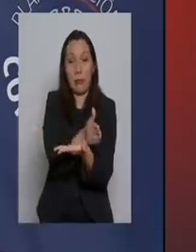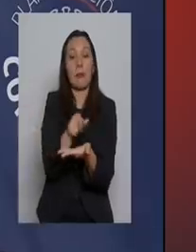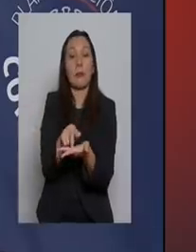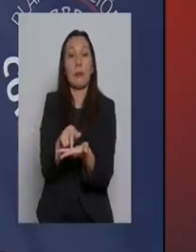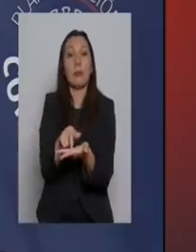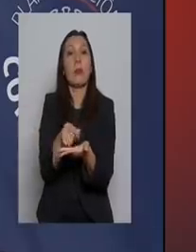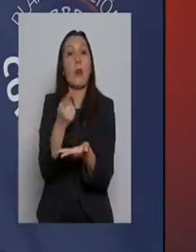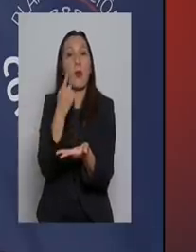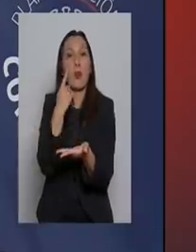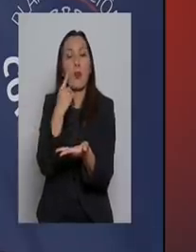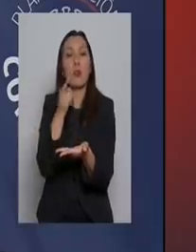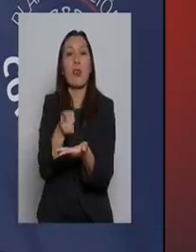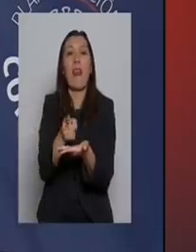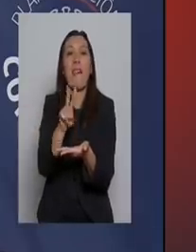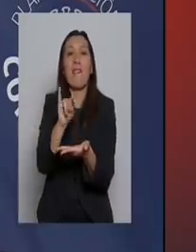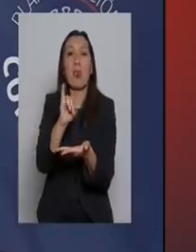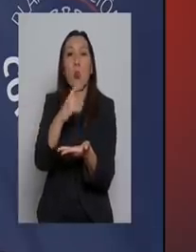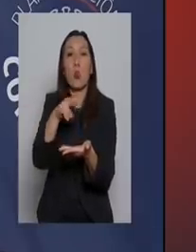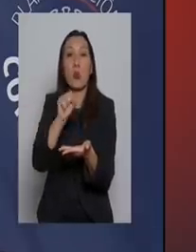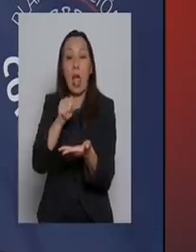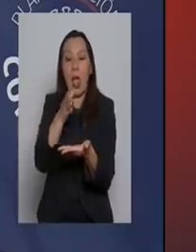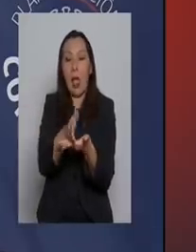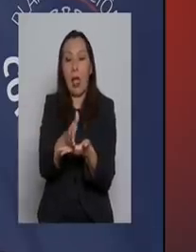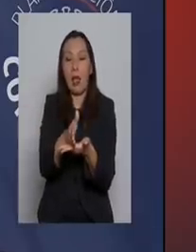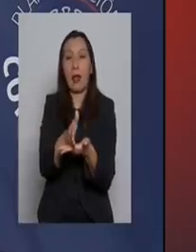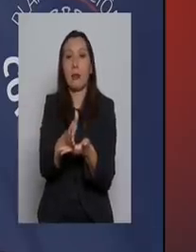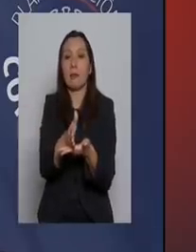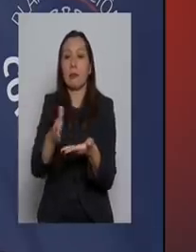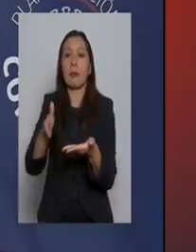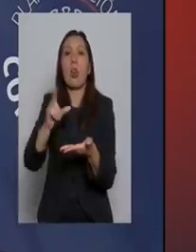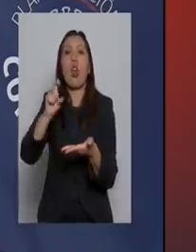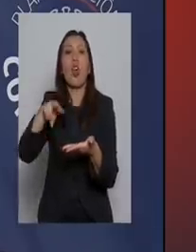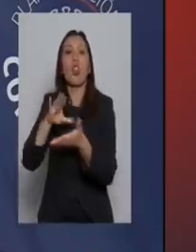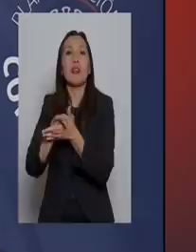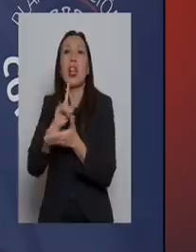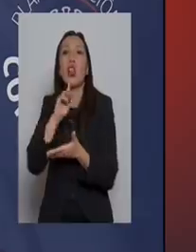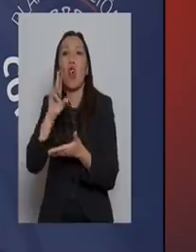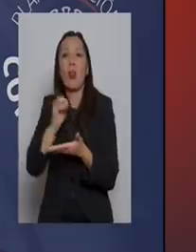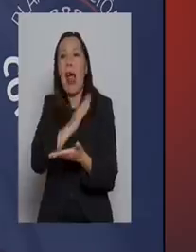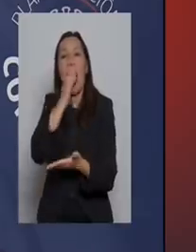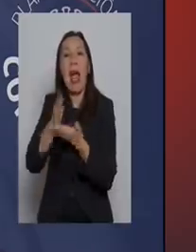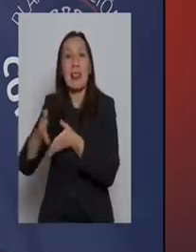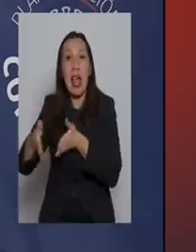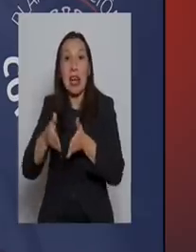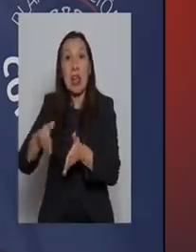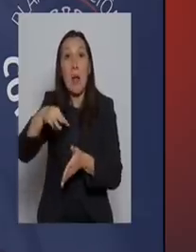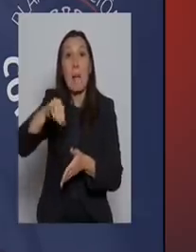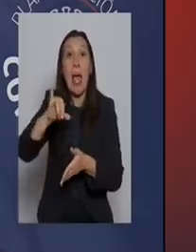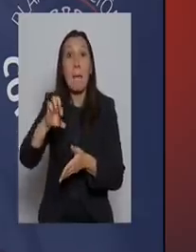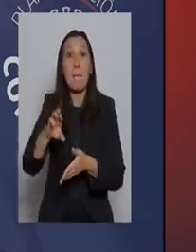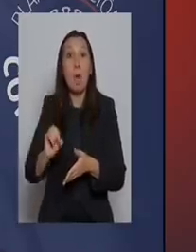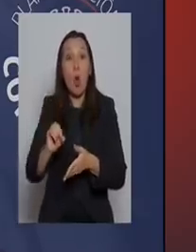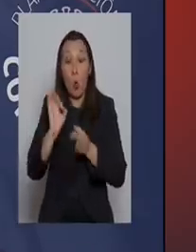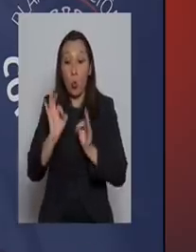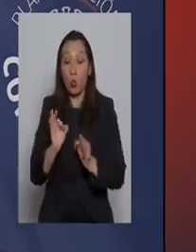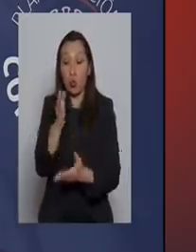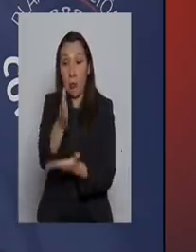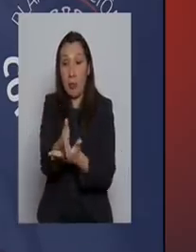la avenida Vicuña Mackenna, Concha y Toro, hasta el río Maipo, que divide la comuna